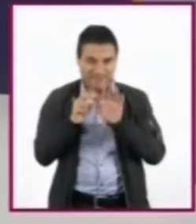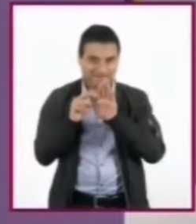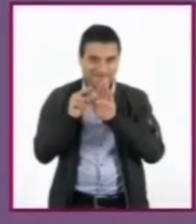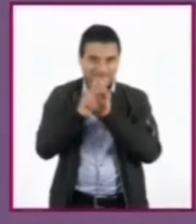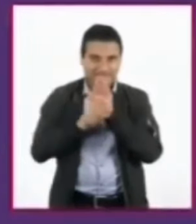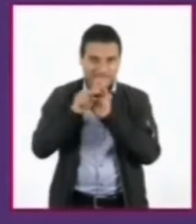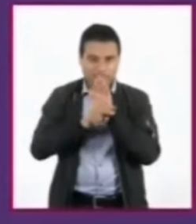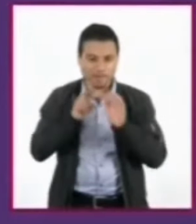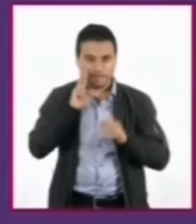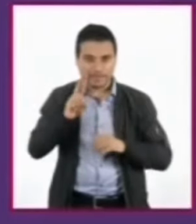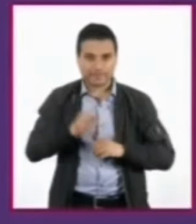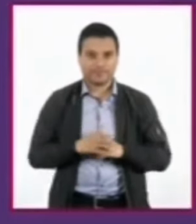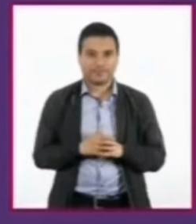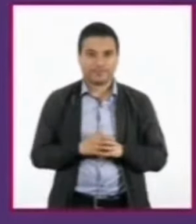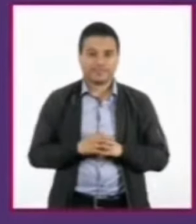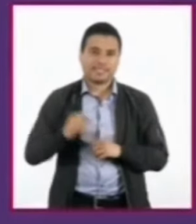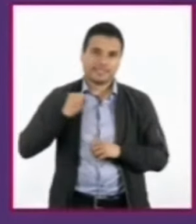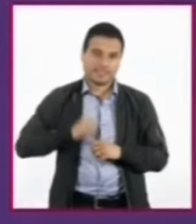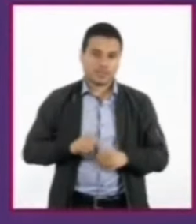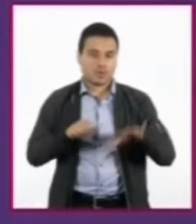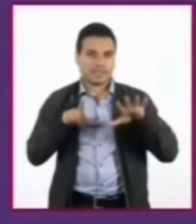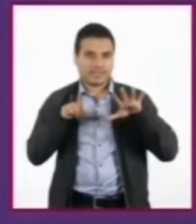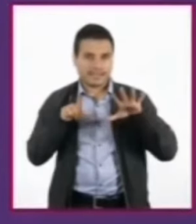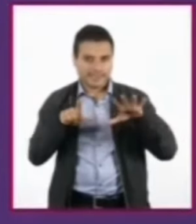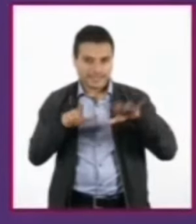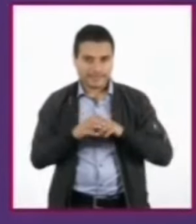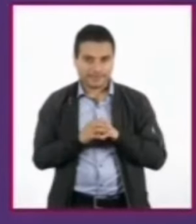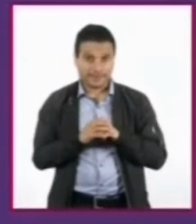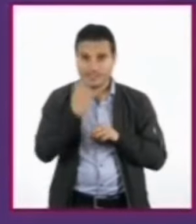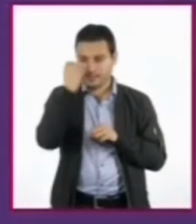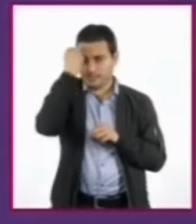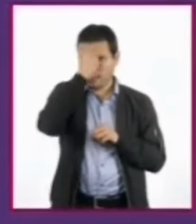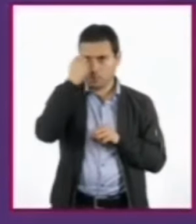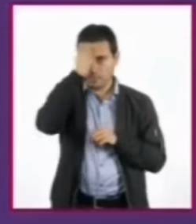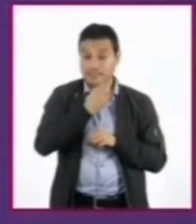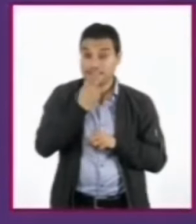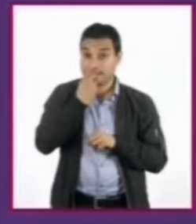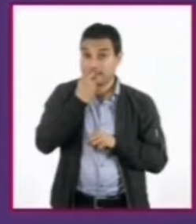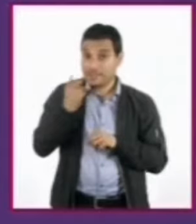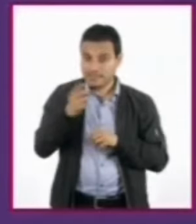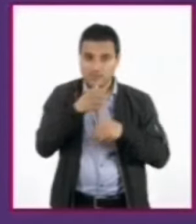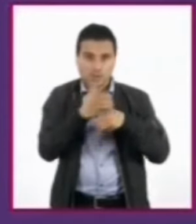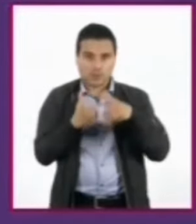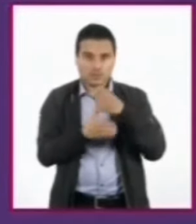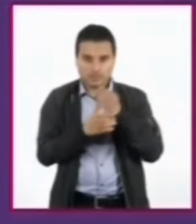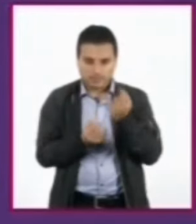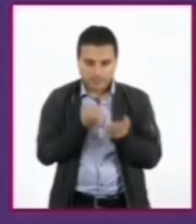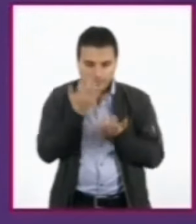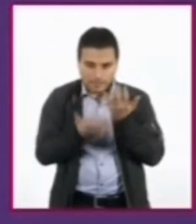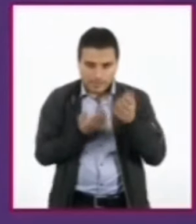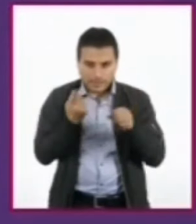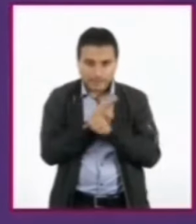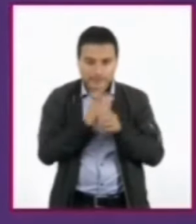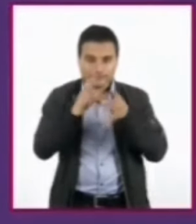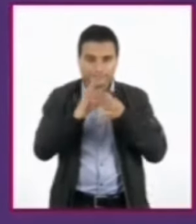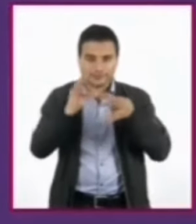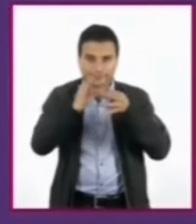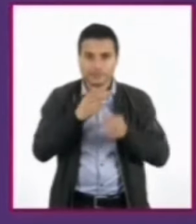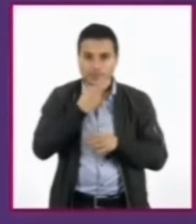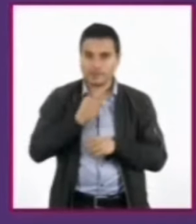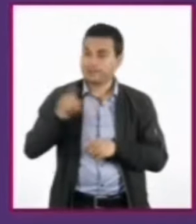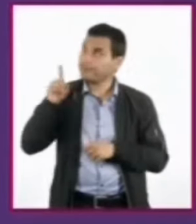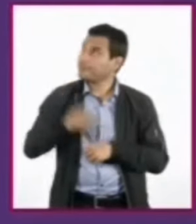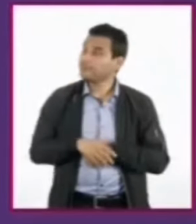video. Fue hasta el siglo XVII que se propuso una teoría que explicaba lo que sucede cuando un objeto se quema. El médico y químico